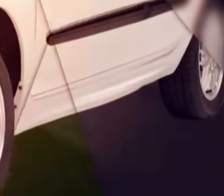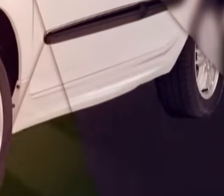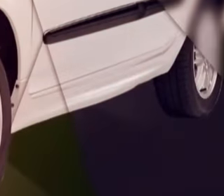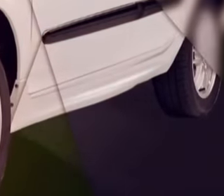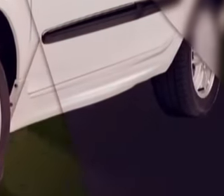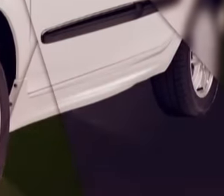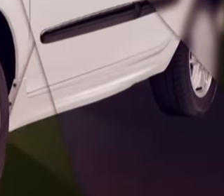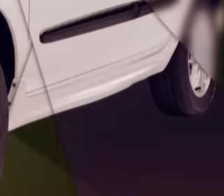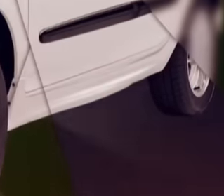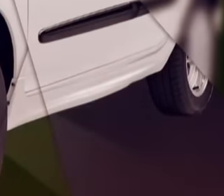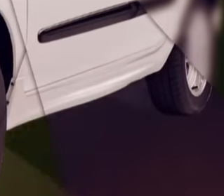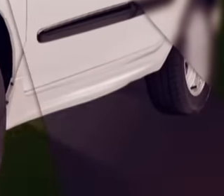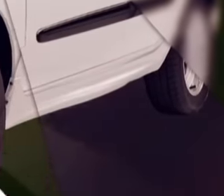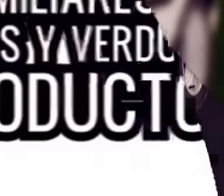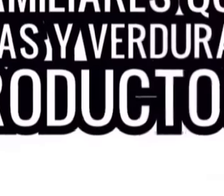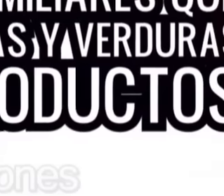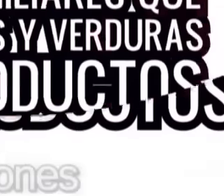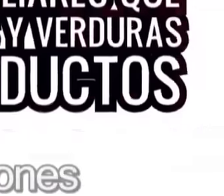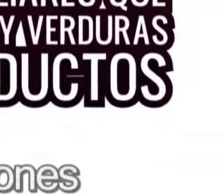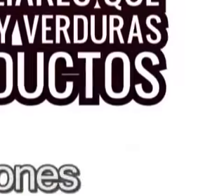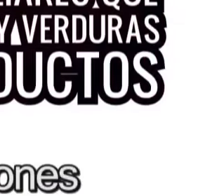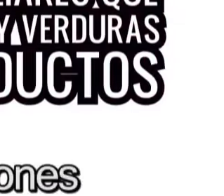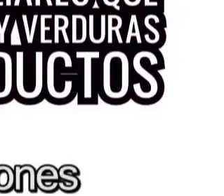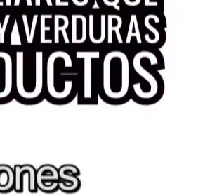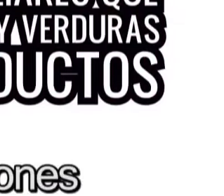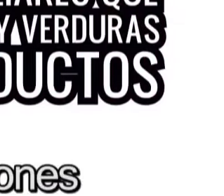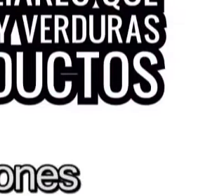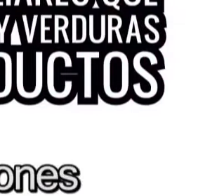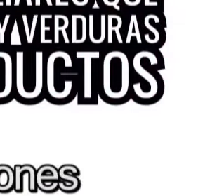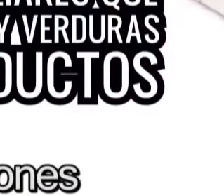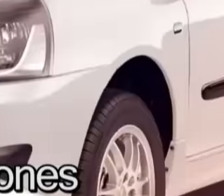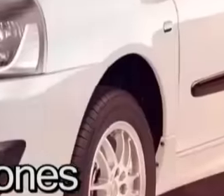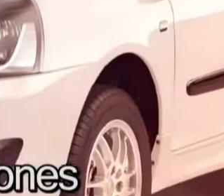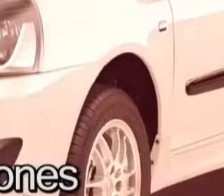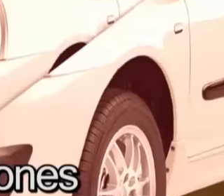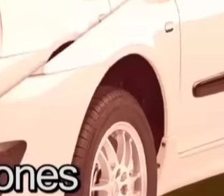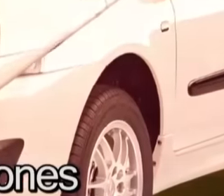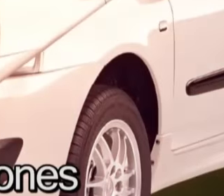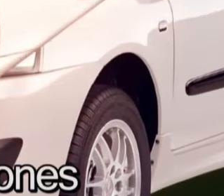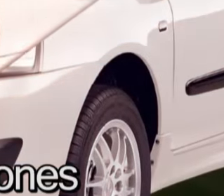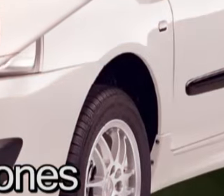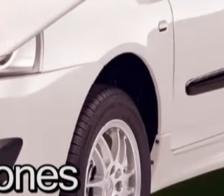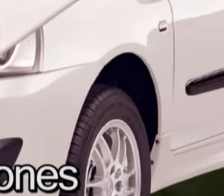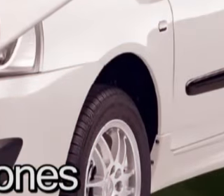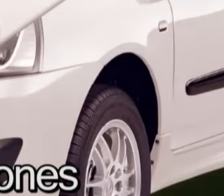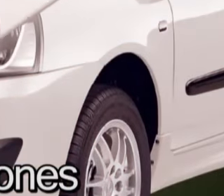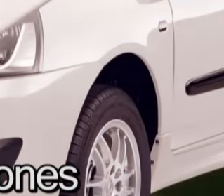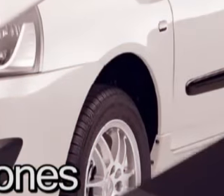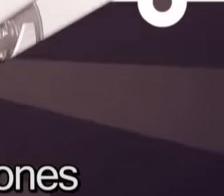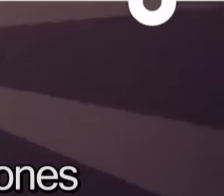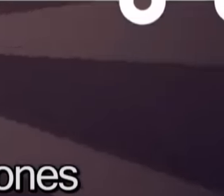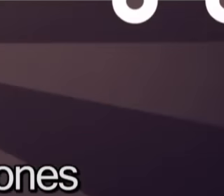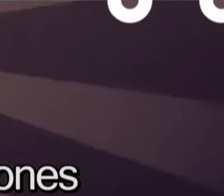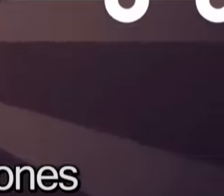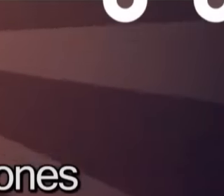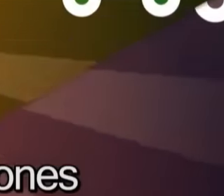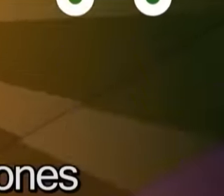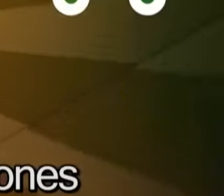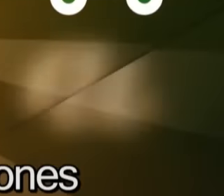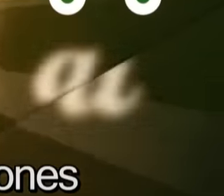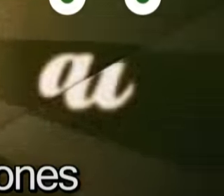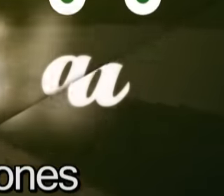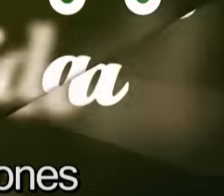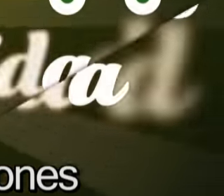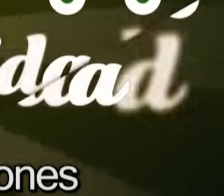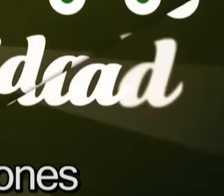Renault Clio 2017. Participa con mercados familiares que incluyan frutas y verduras, más 4 productos de diferentes marcas. Autoservicio La Quinta